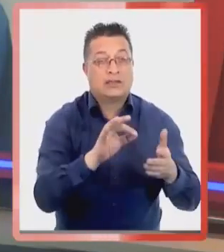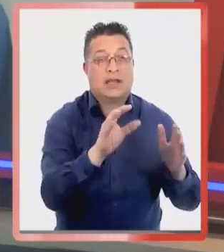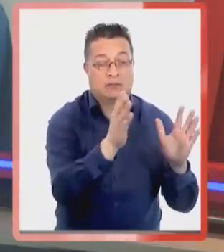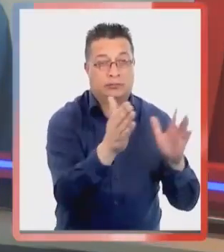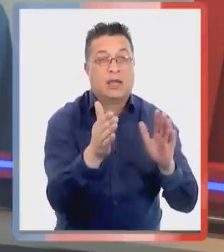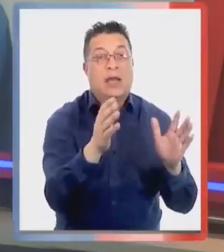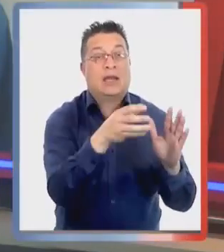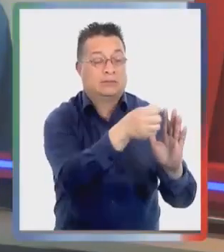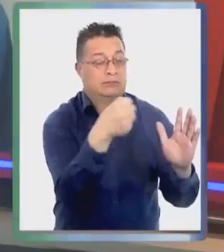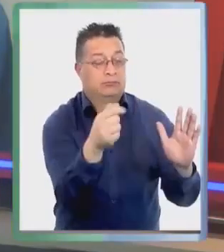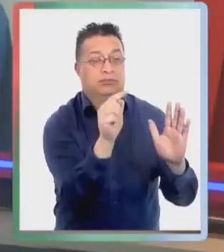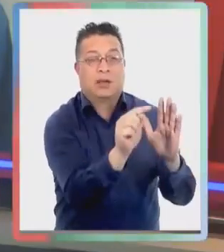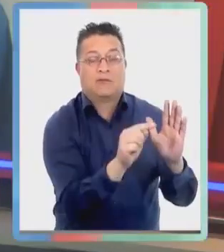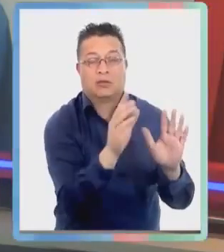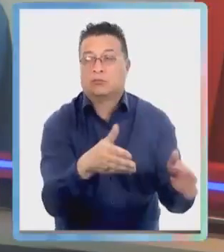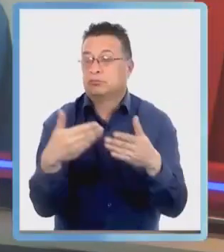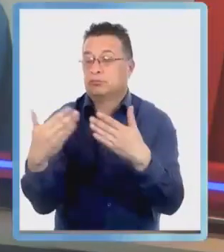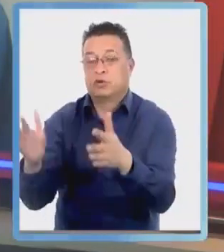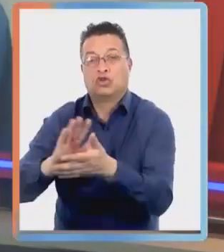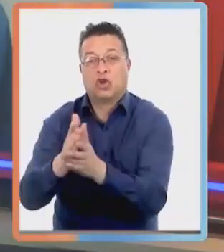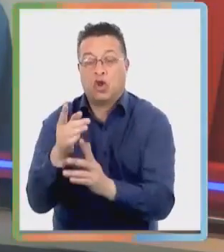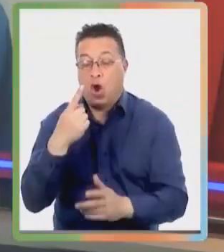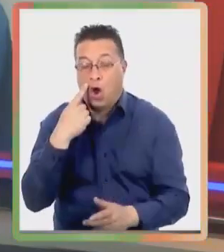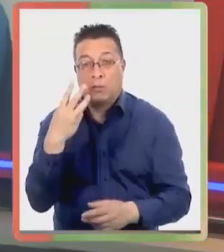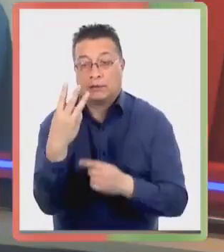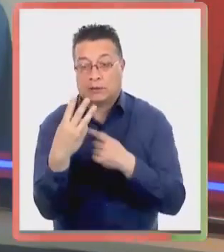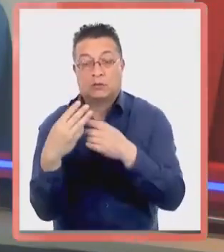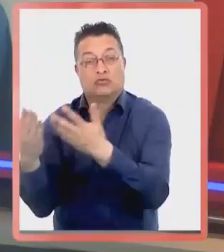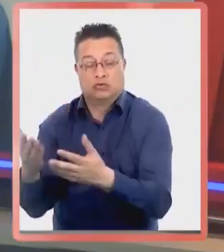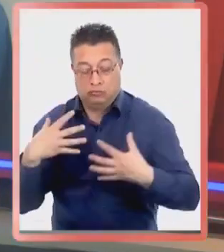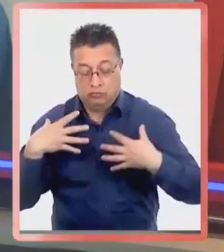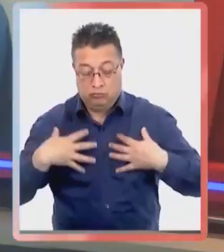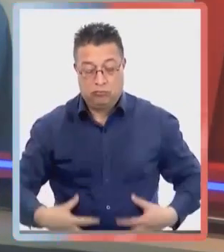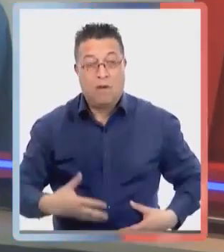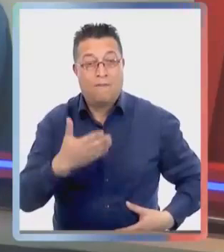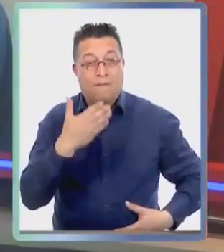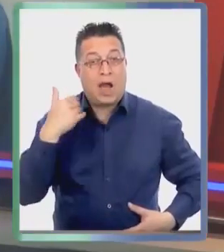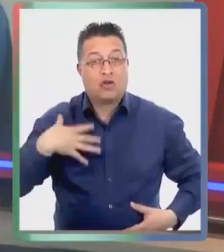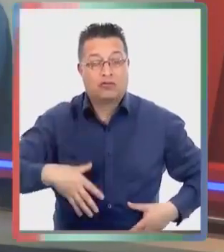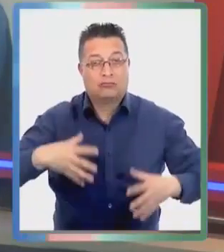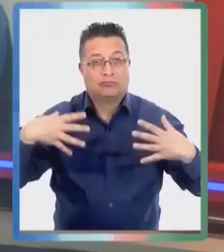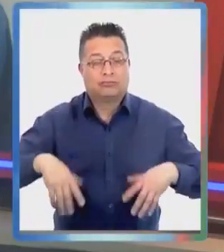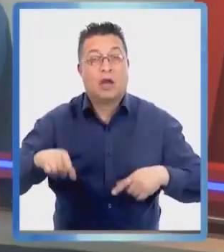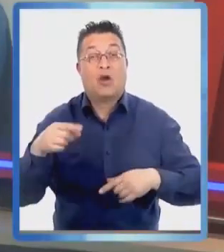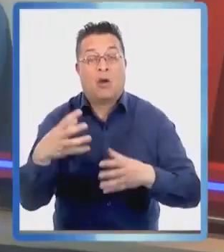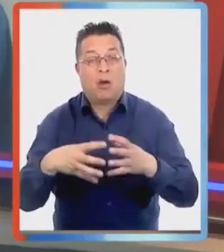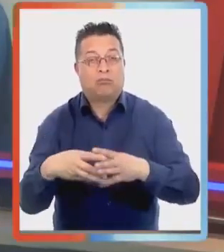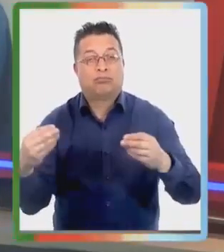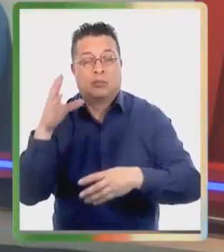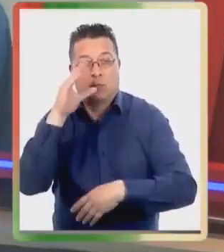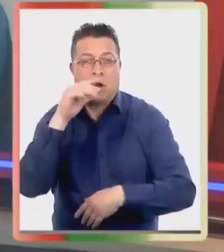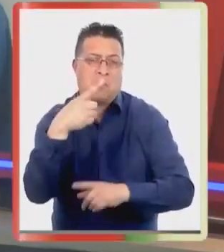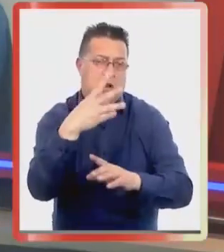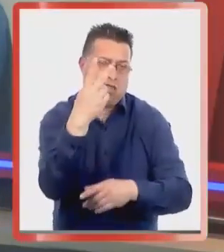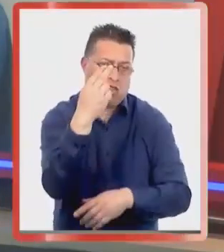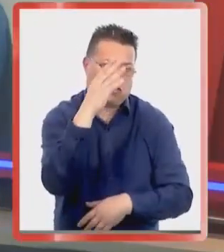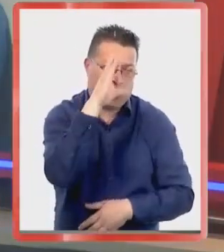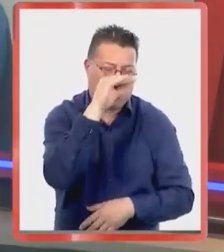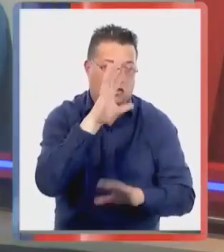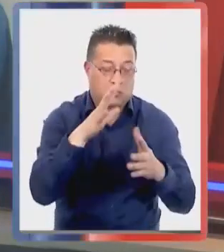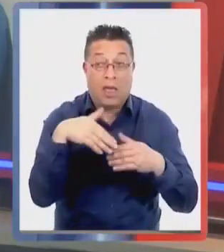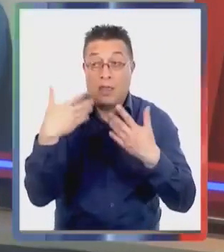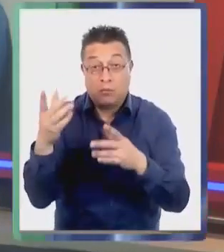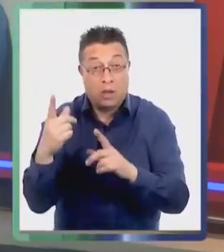Y le entregaron todo a tres hombres vestidos con overoles blancos que escaparon en un vehículo. Esto ocurrió cerca de la medianoche y solo después de que se